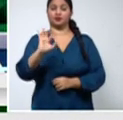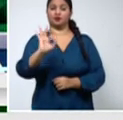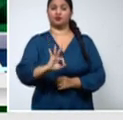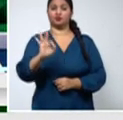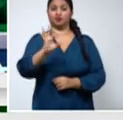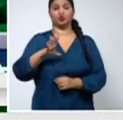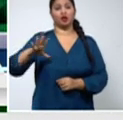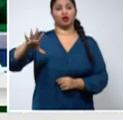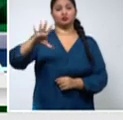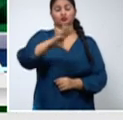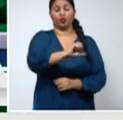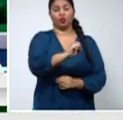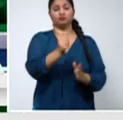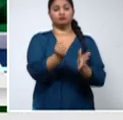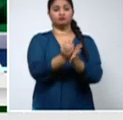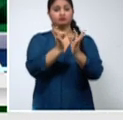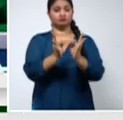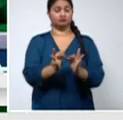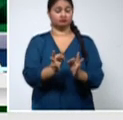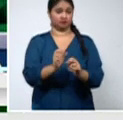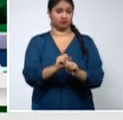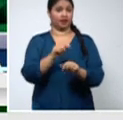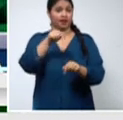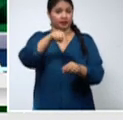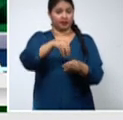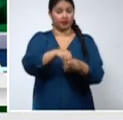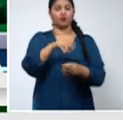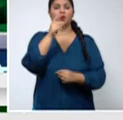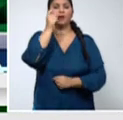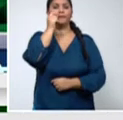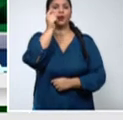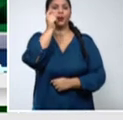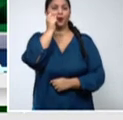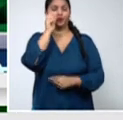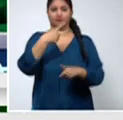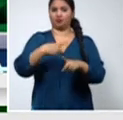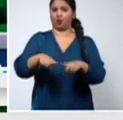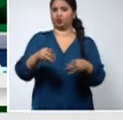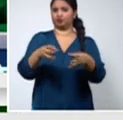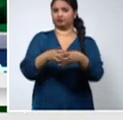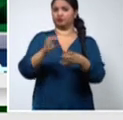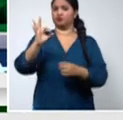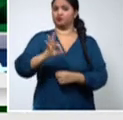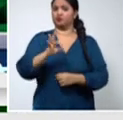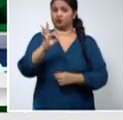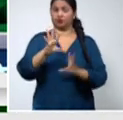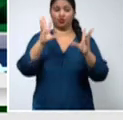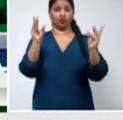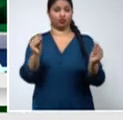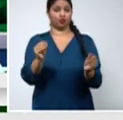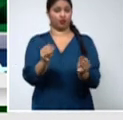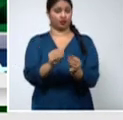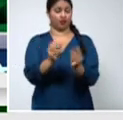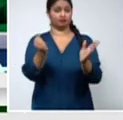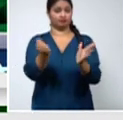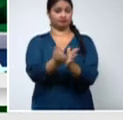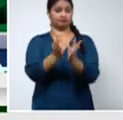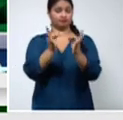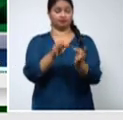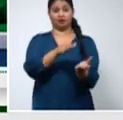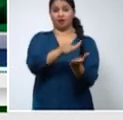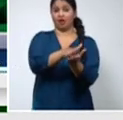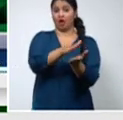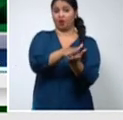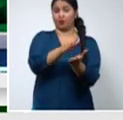los diagnosticados pues del sexo masculino, y en el acumulado de toda